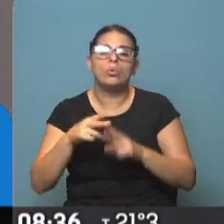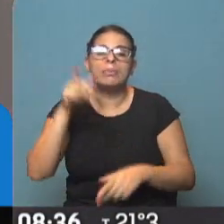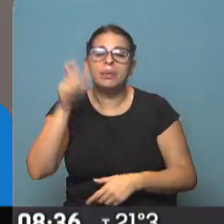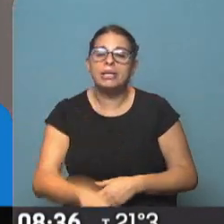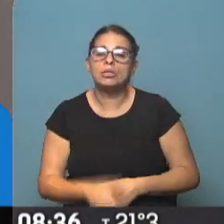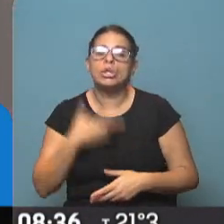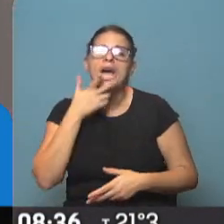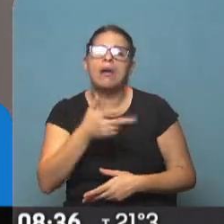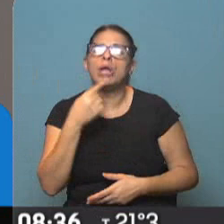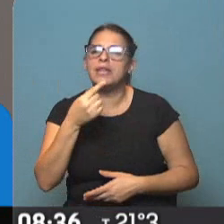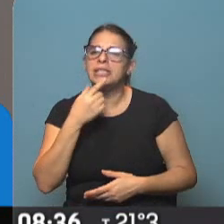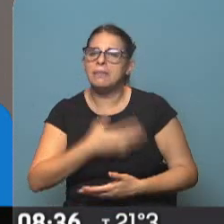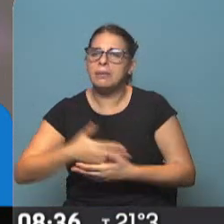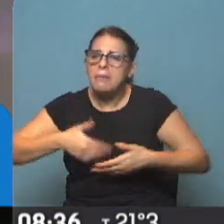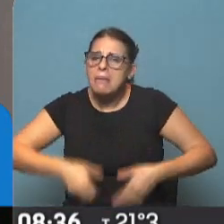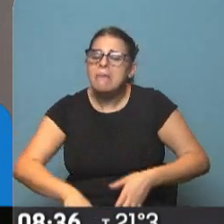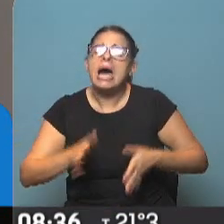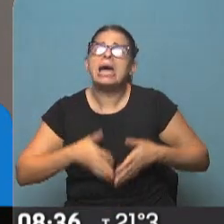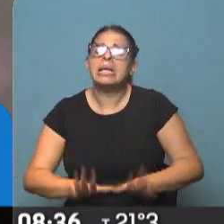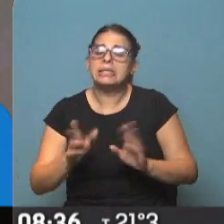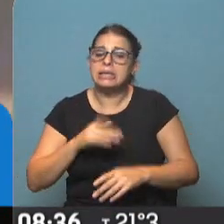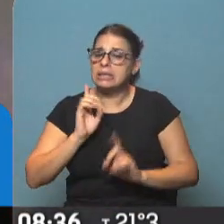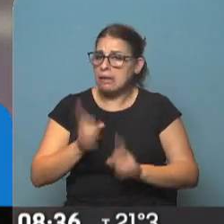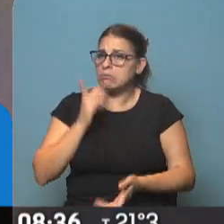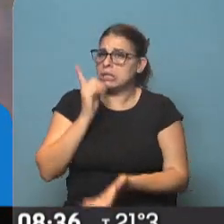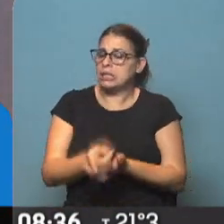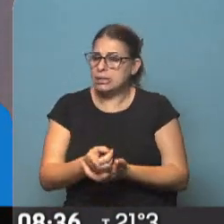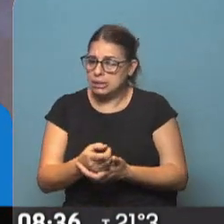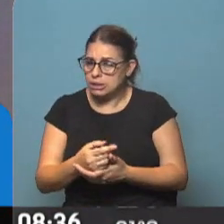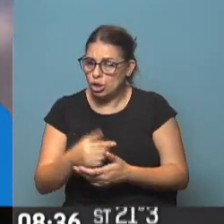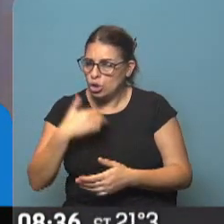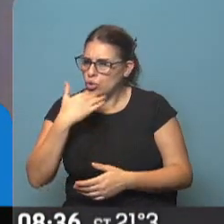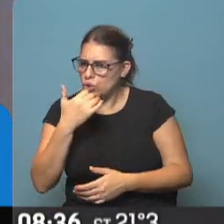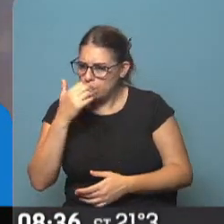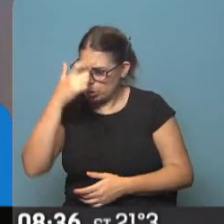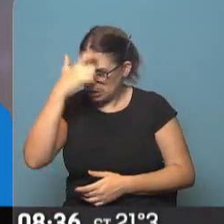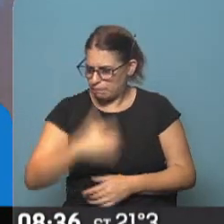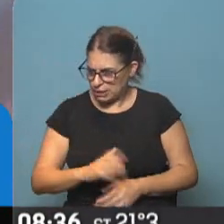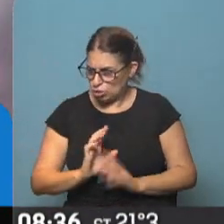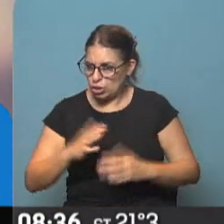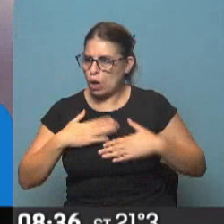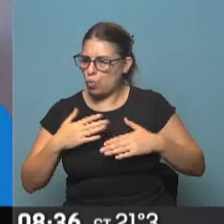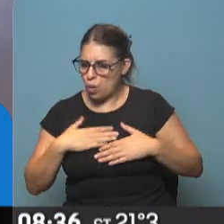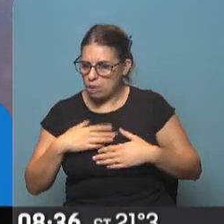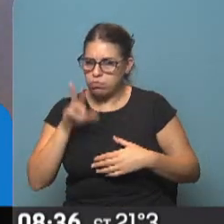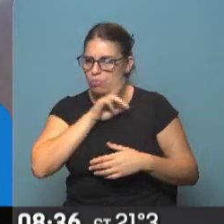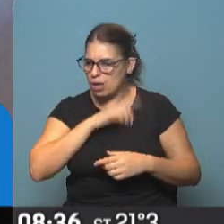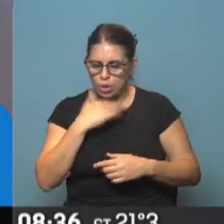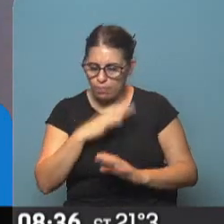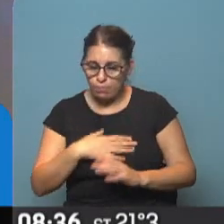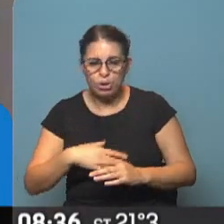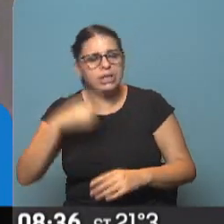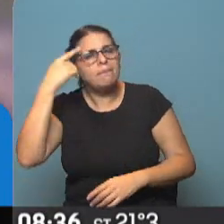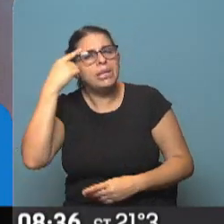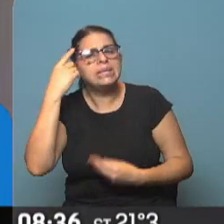te habla del niño por nacer y de una decisión que tiene que ir más allá de la personal y del cuerpo y de la mujer sino